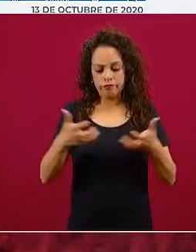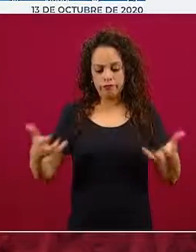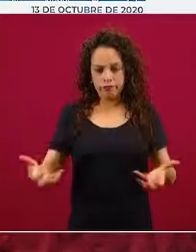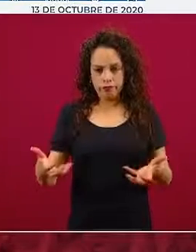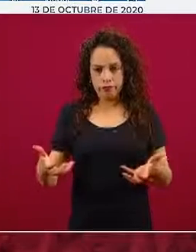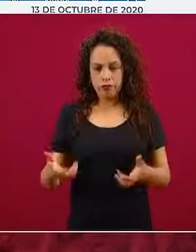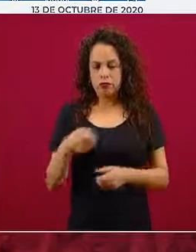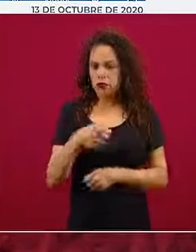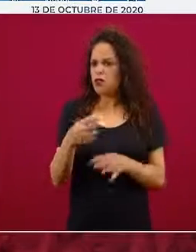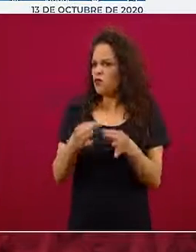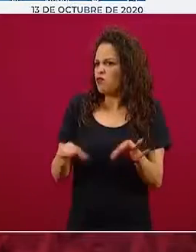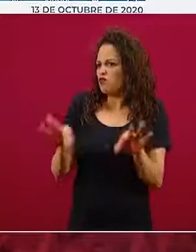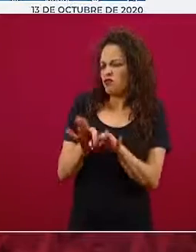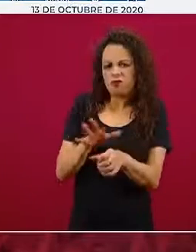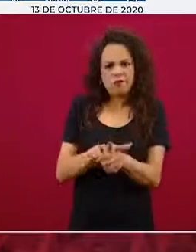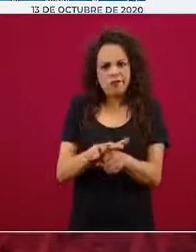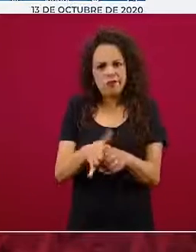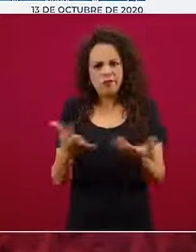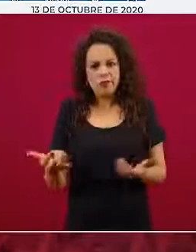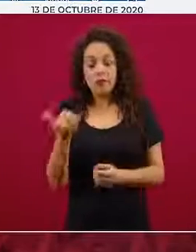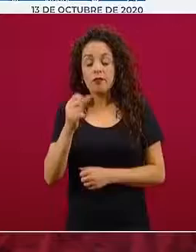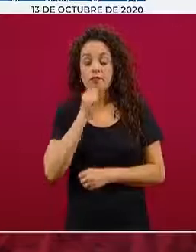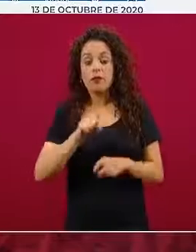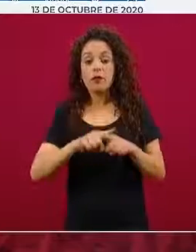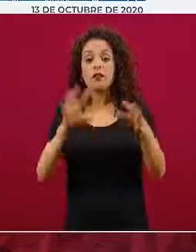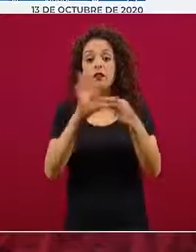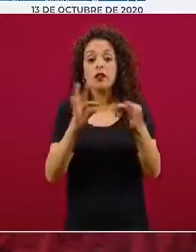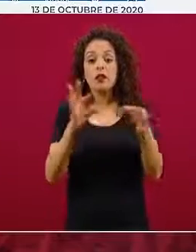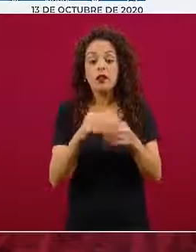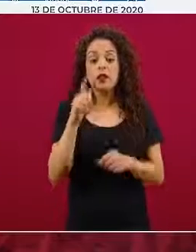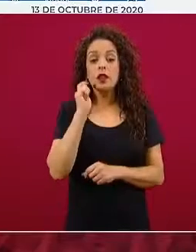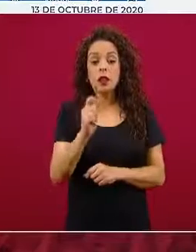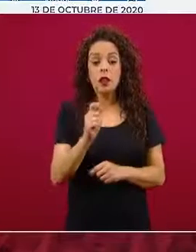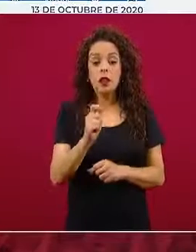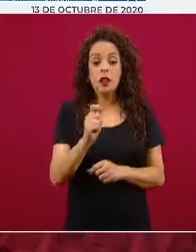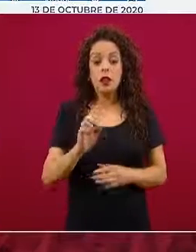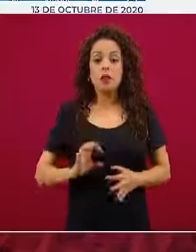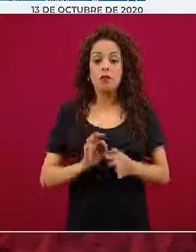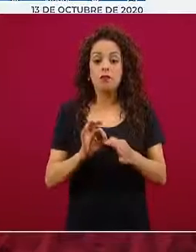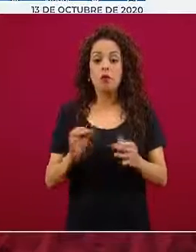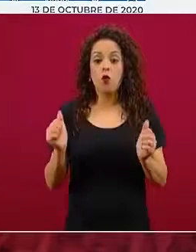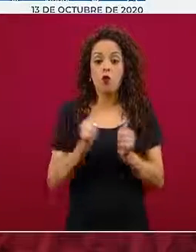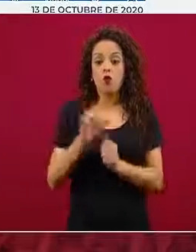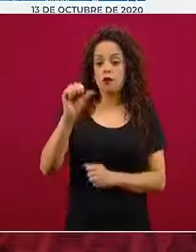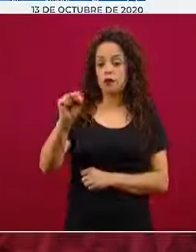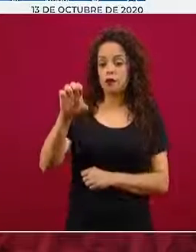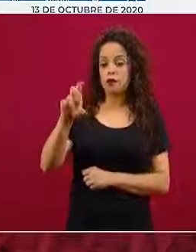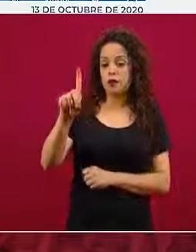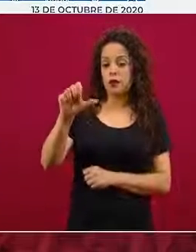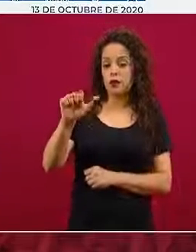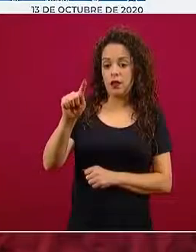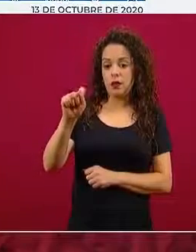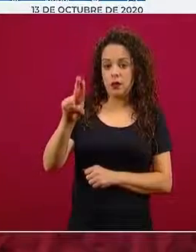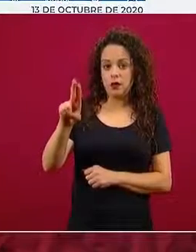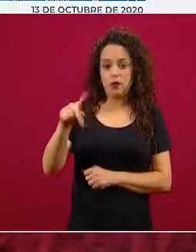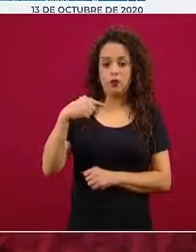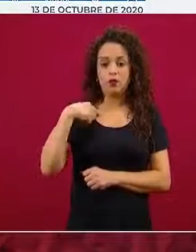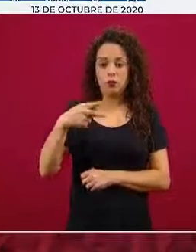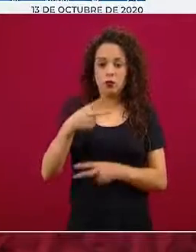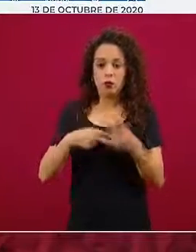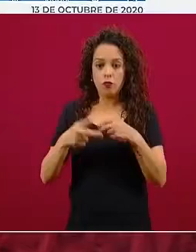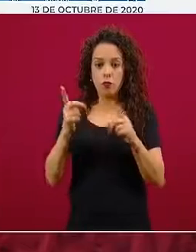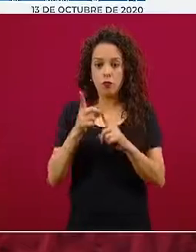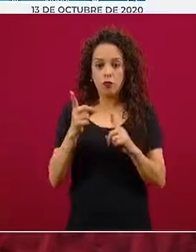que tiene, y también comentar cómo estamos colaborando junto con la SEDATU. Yo vengo de parte del INSUS, el